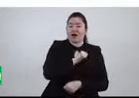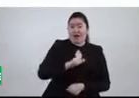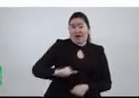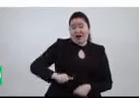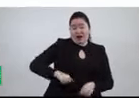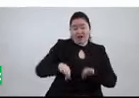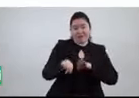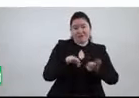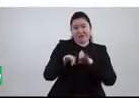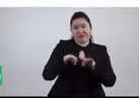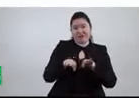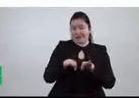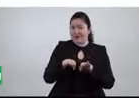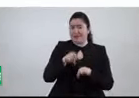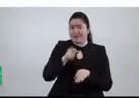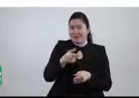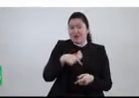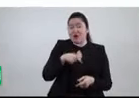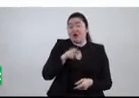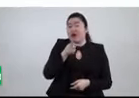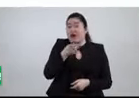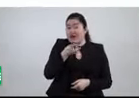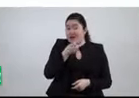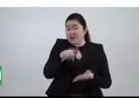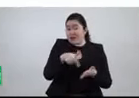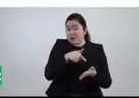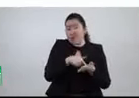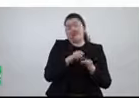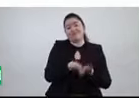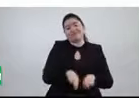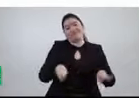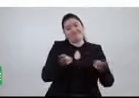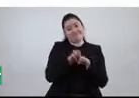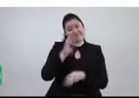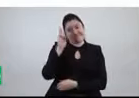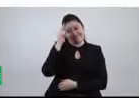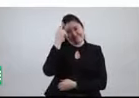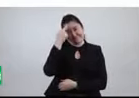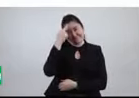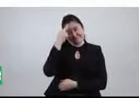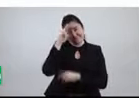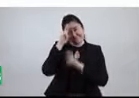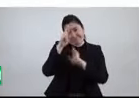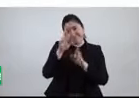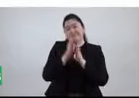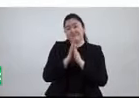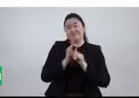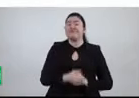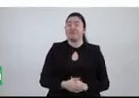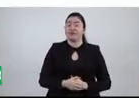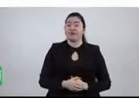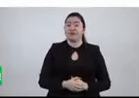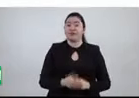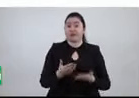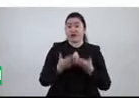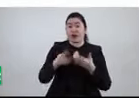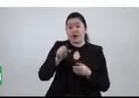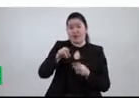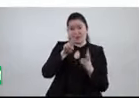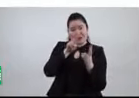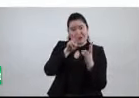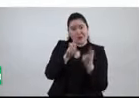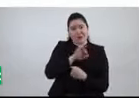lugar donde labora el personal educativo y les pedimos que respeten ese lugar. Siguiente. También en la misma página de vacunación van a poder bajar